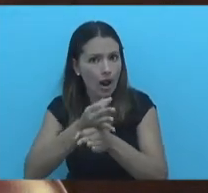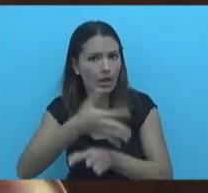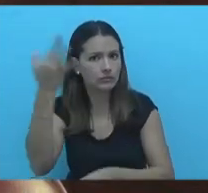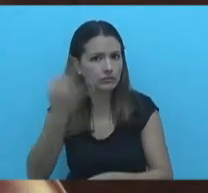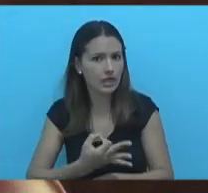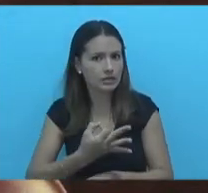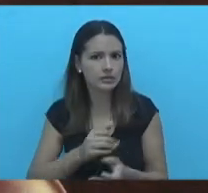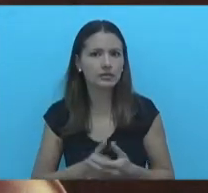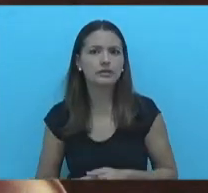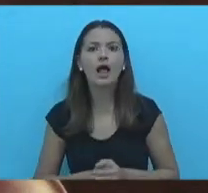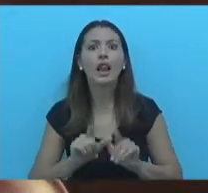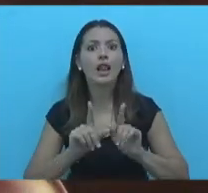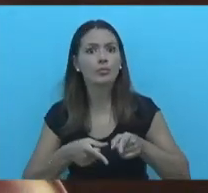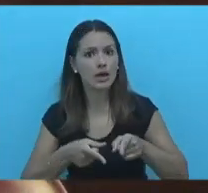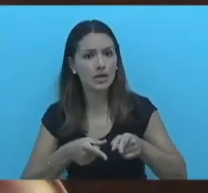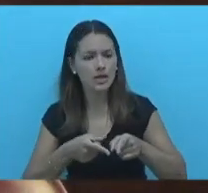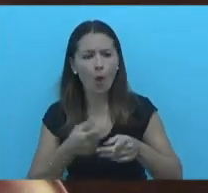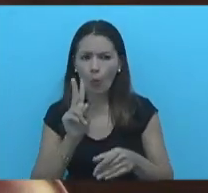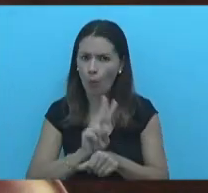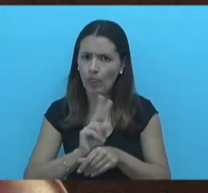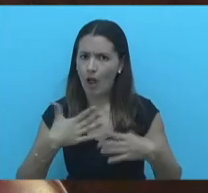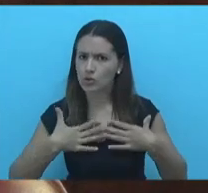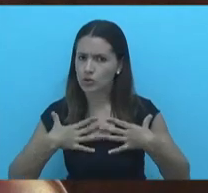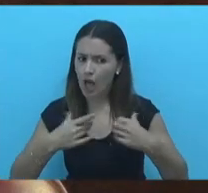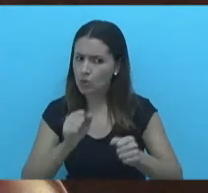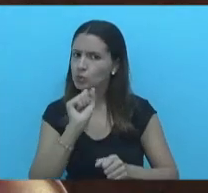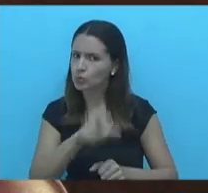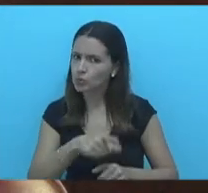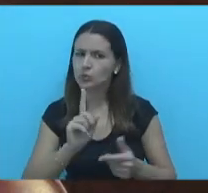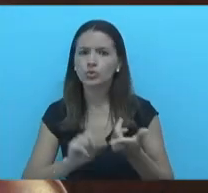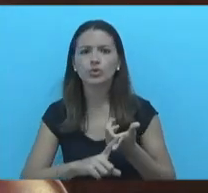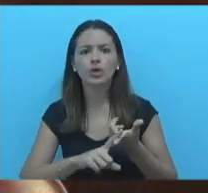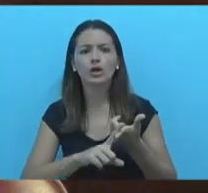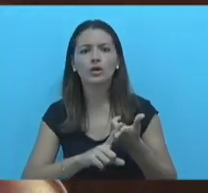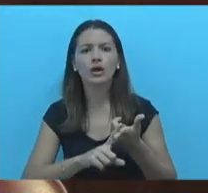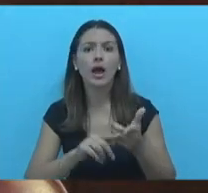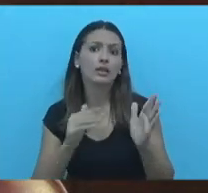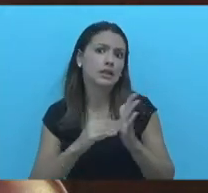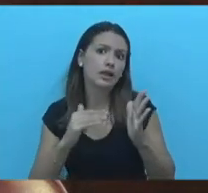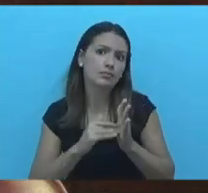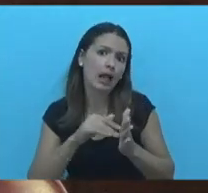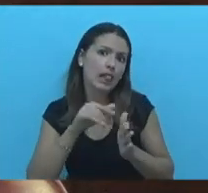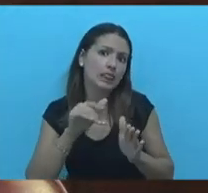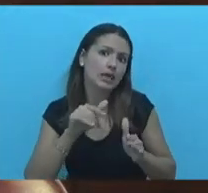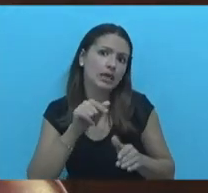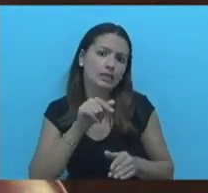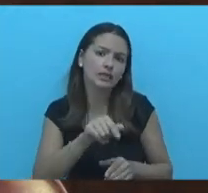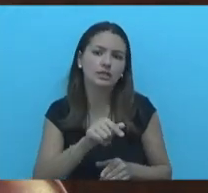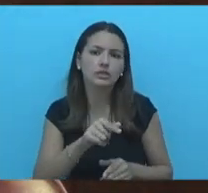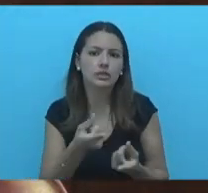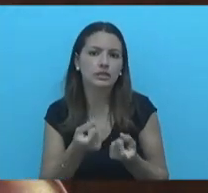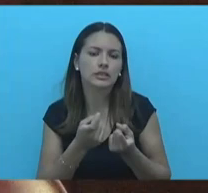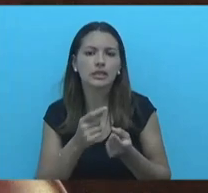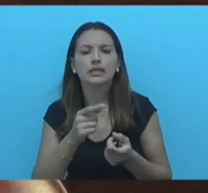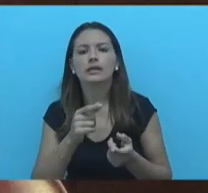correspondiente y el tratamiento de su salud en los efectores de salud correspondiente cuando estos niños y niñas son